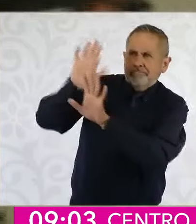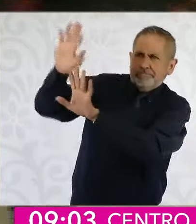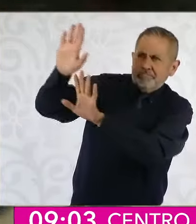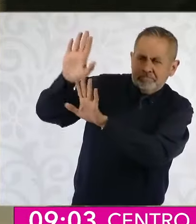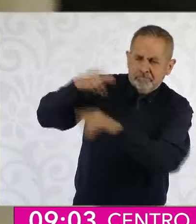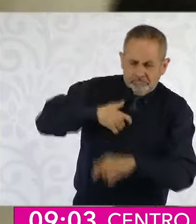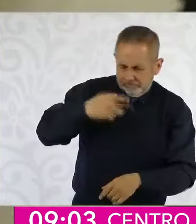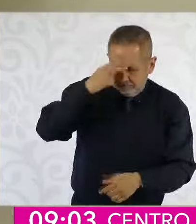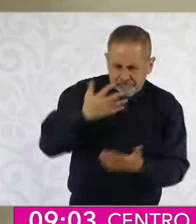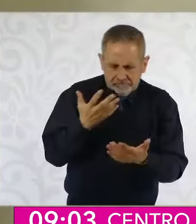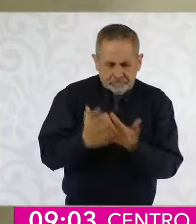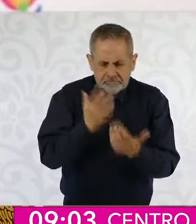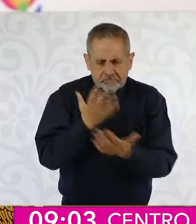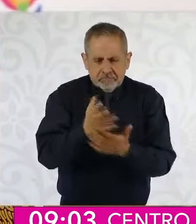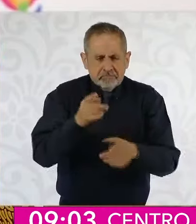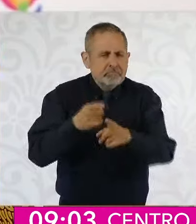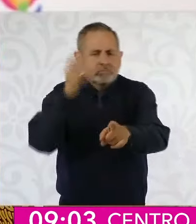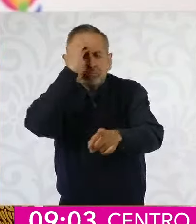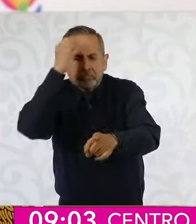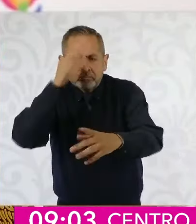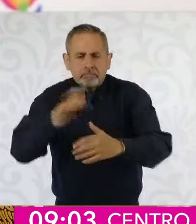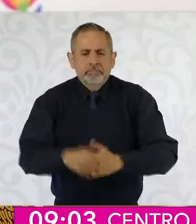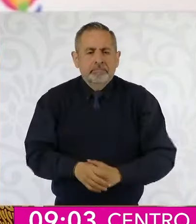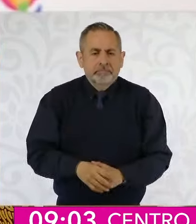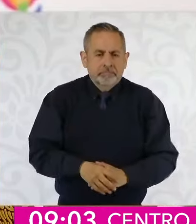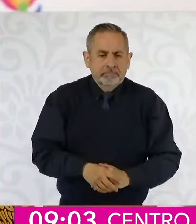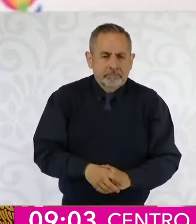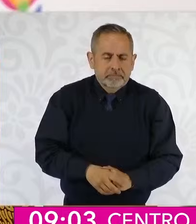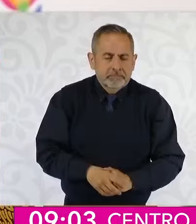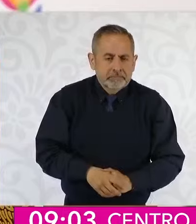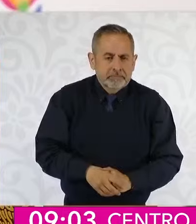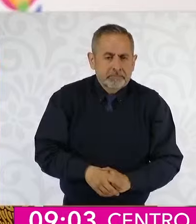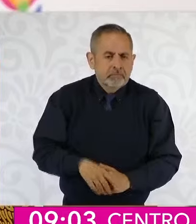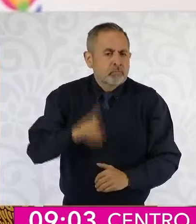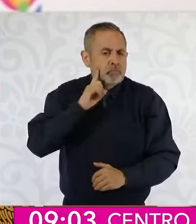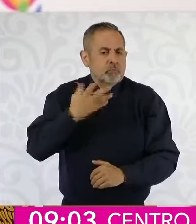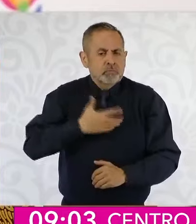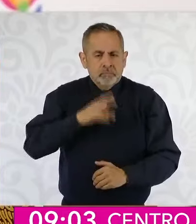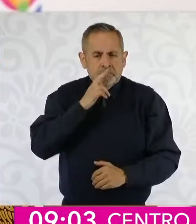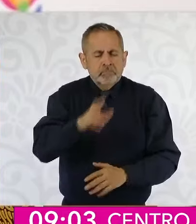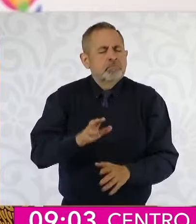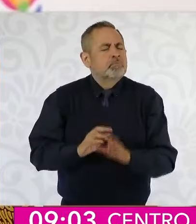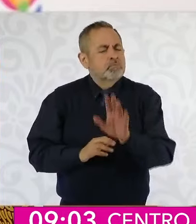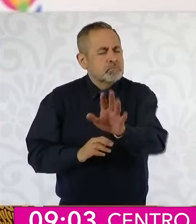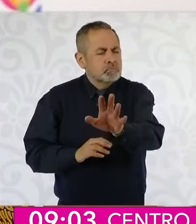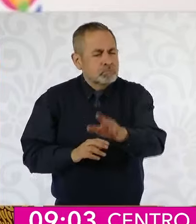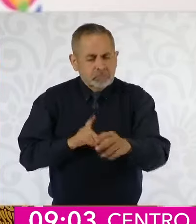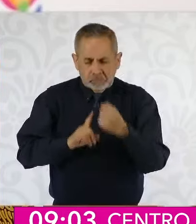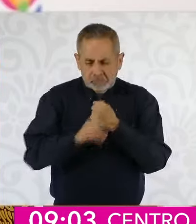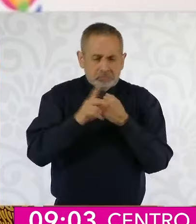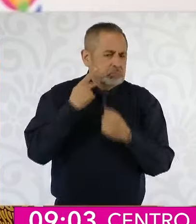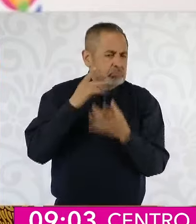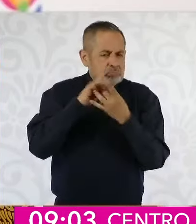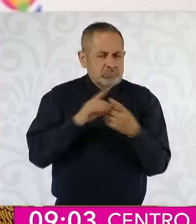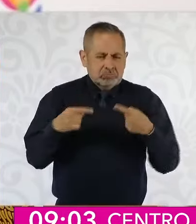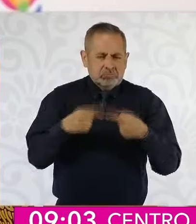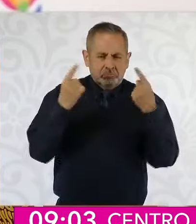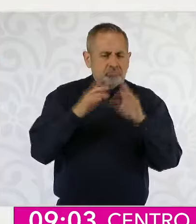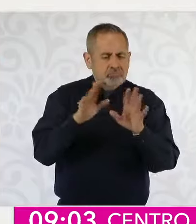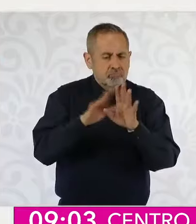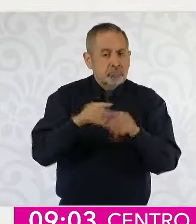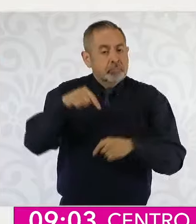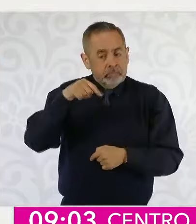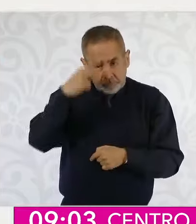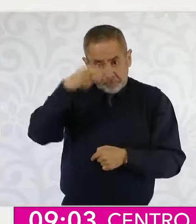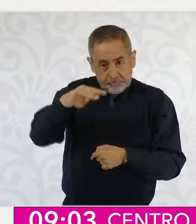presidenta? No es un tema de politización y además se tienen buenas relaciones con China, porque también es